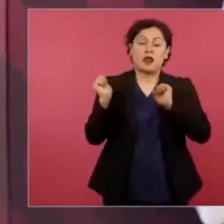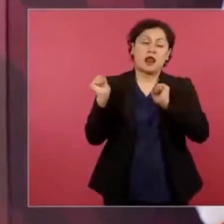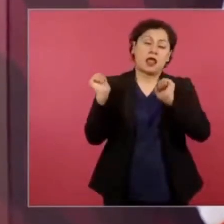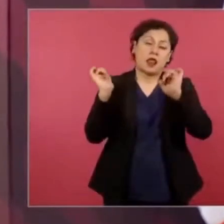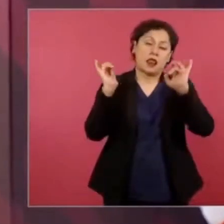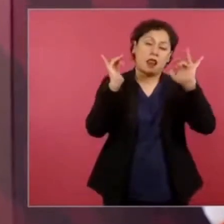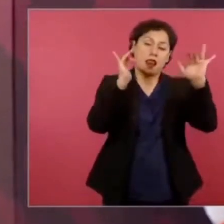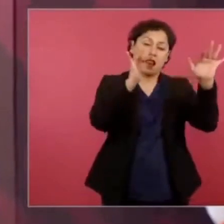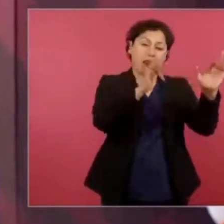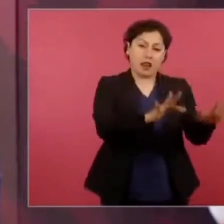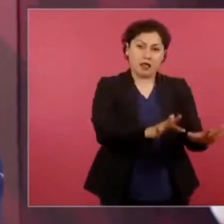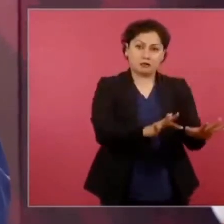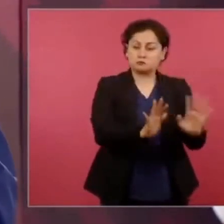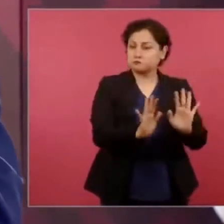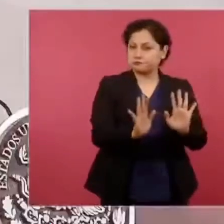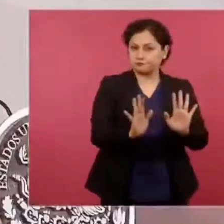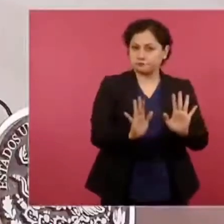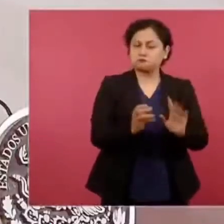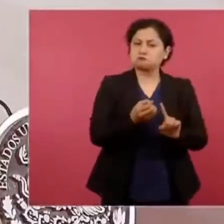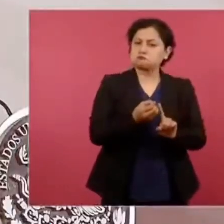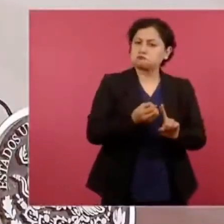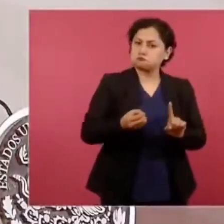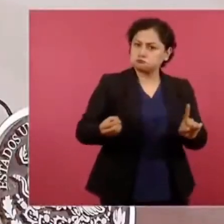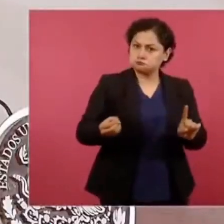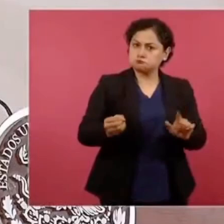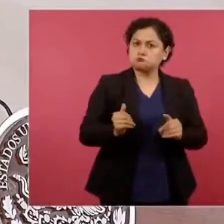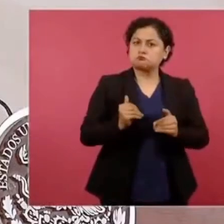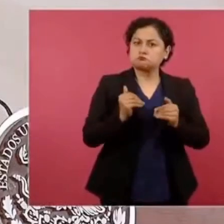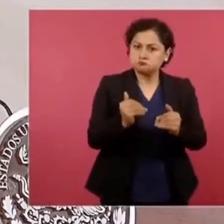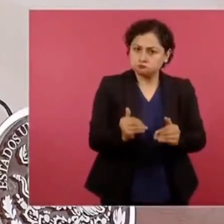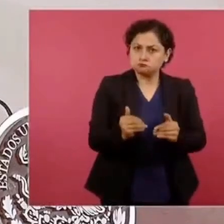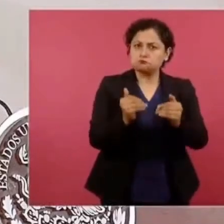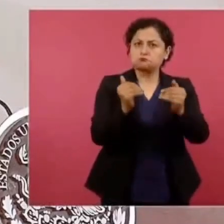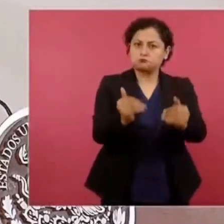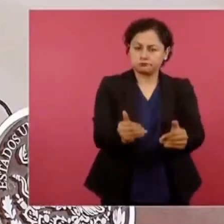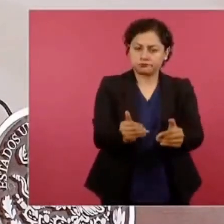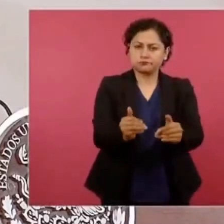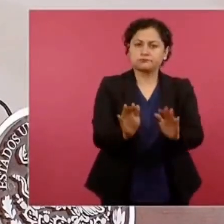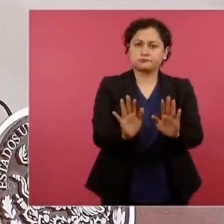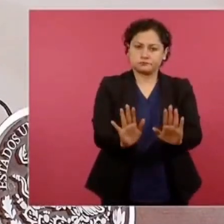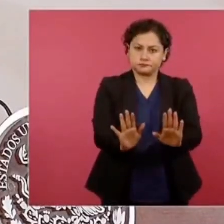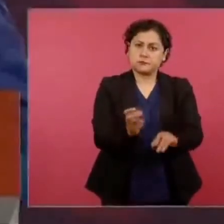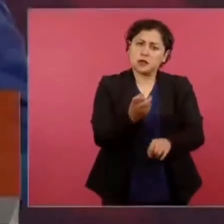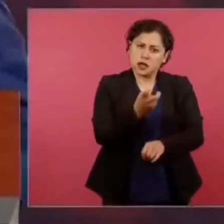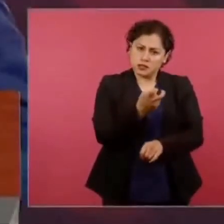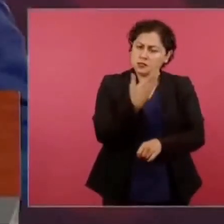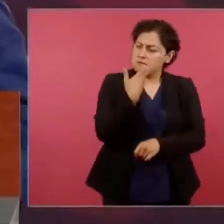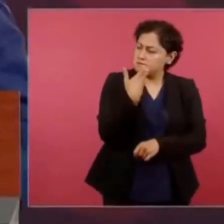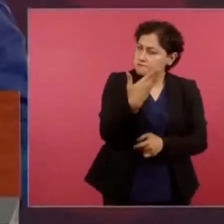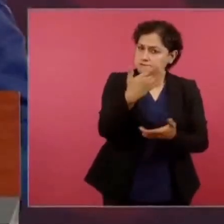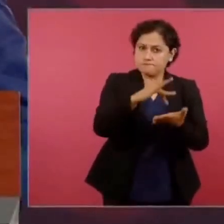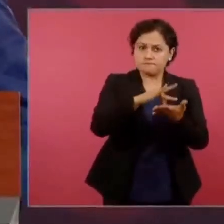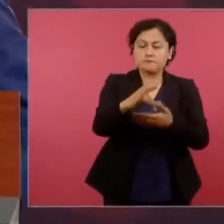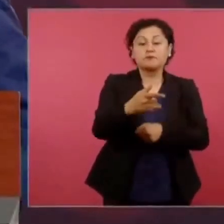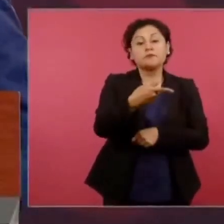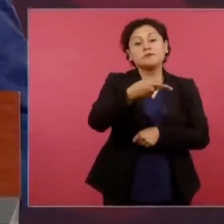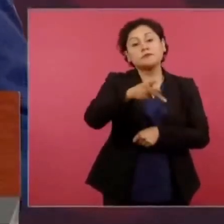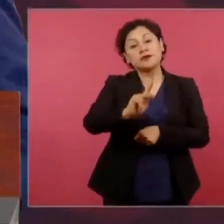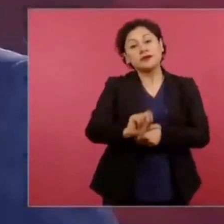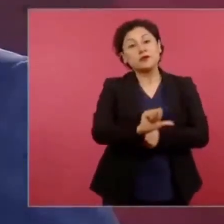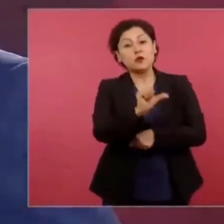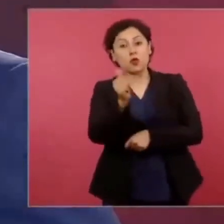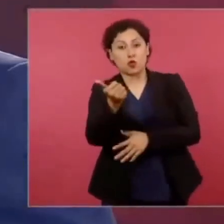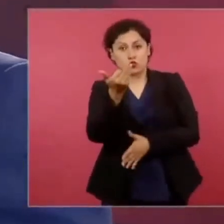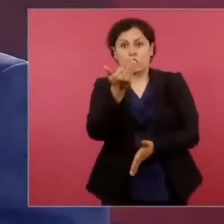el flujo migratorio. Sin embargo, insisto, falta la atención a las causas.